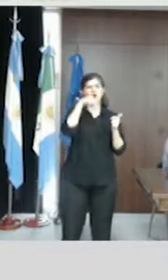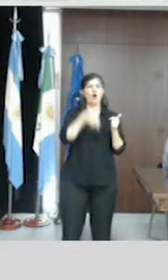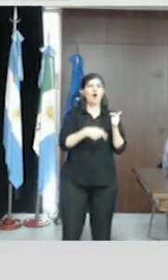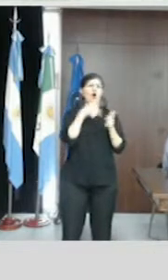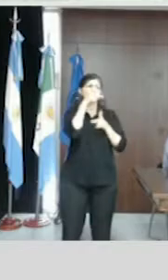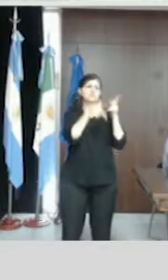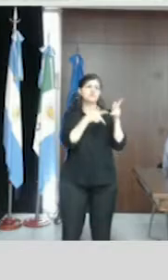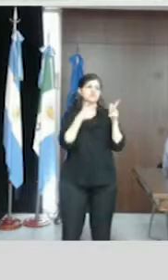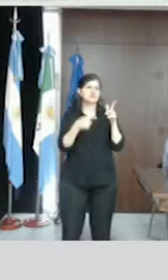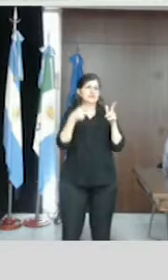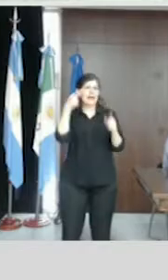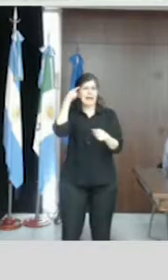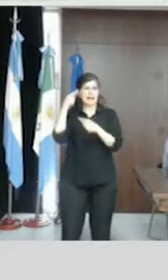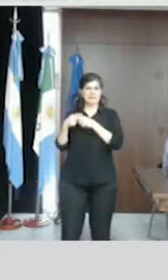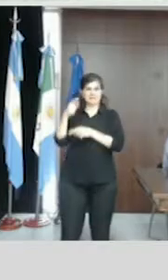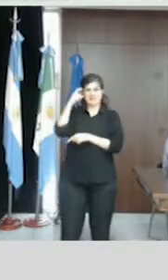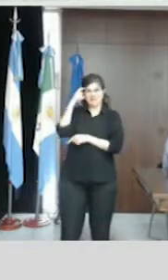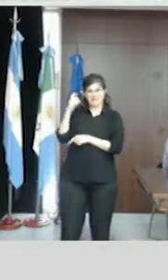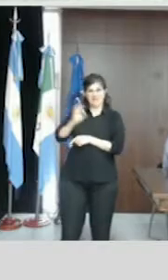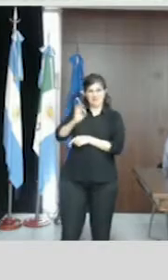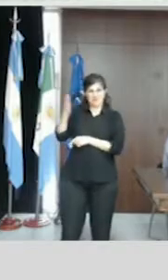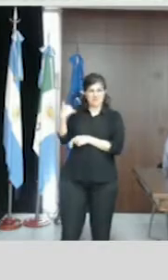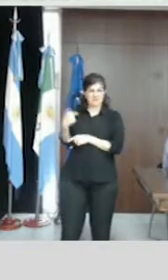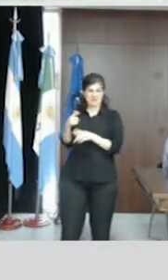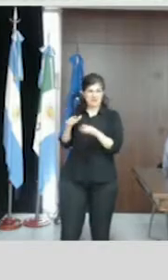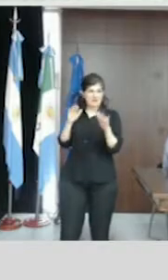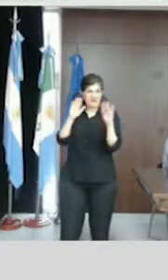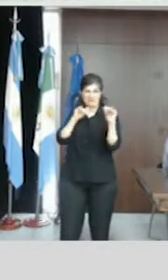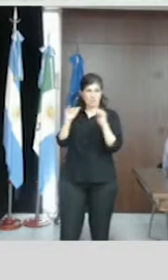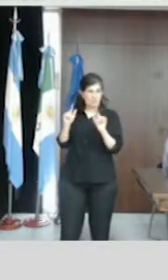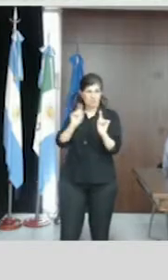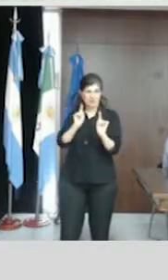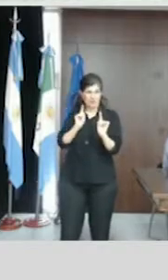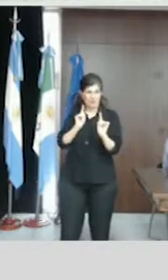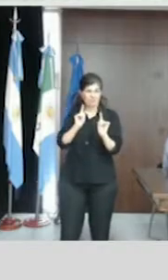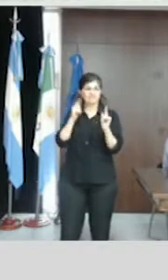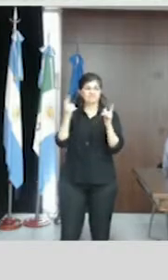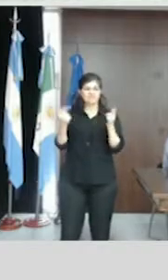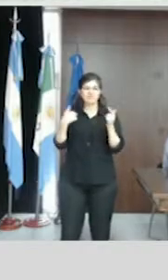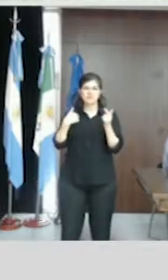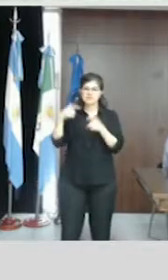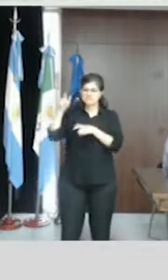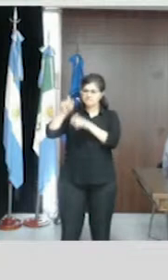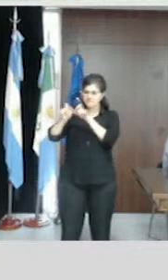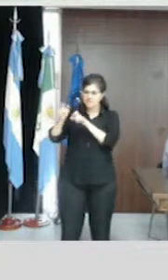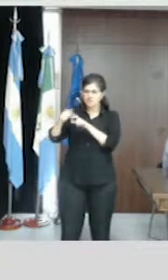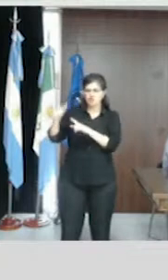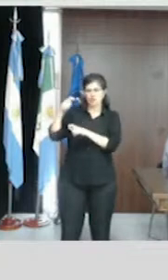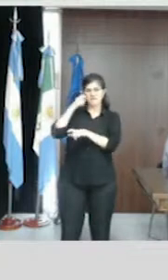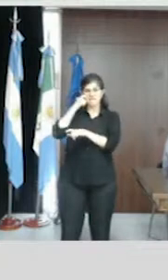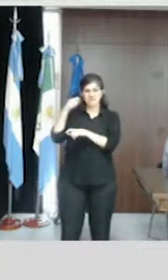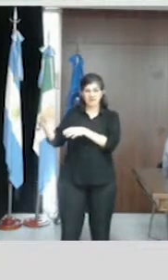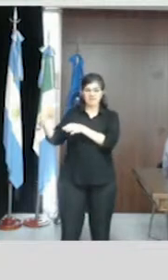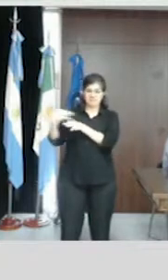10 años no era así. Y de alguna manera me enseñaron, como por ejemplo, rápidamente les cuento